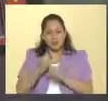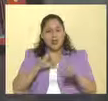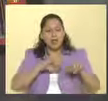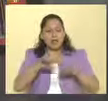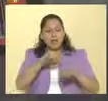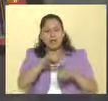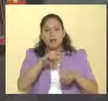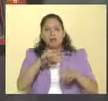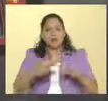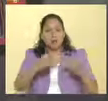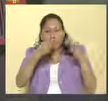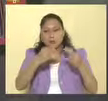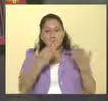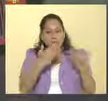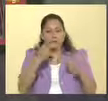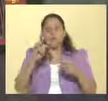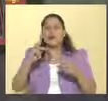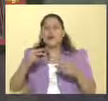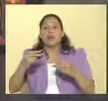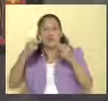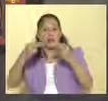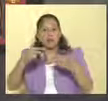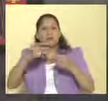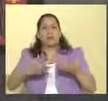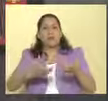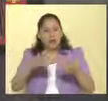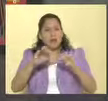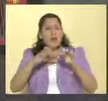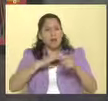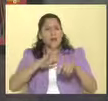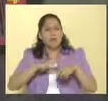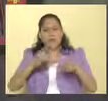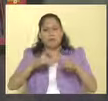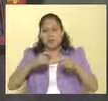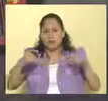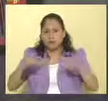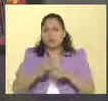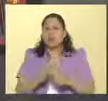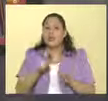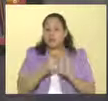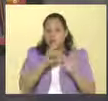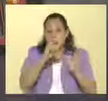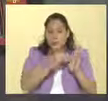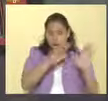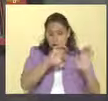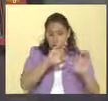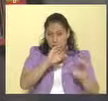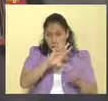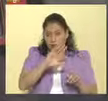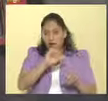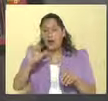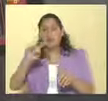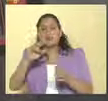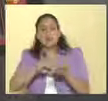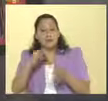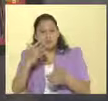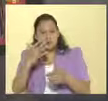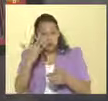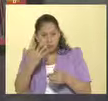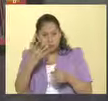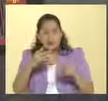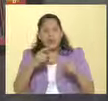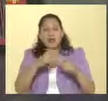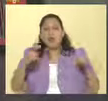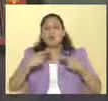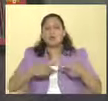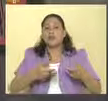no crece, pero crece la informalidad. En los, digamos, de 1995 a 2005 se fueron cerca de